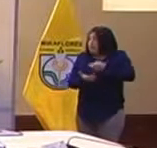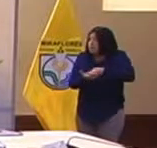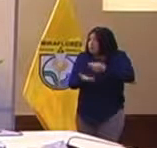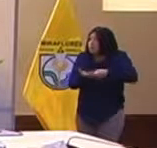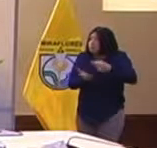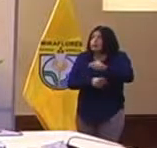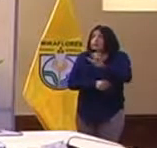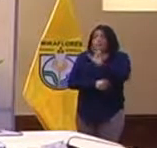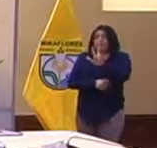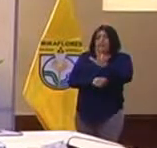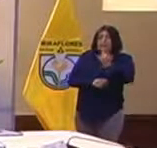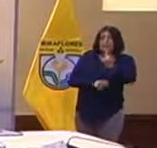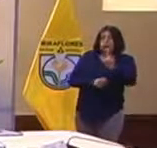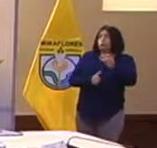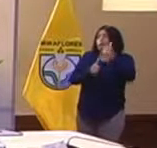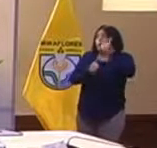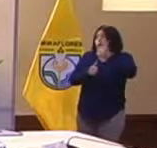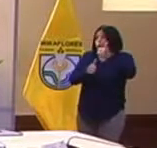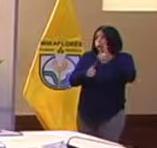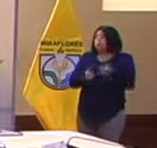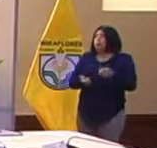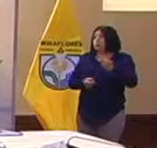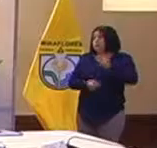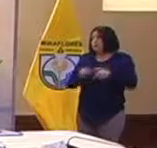al 31 de agosto del 2016.